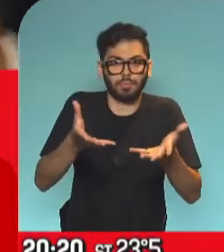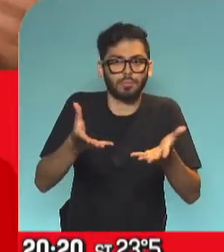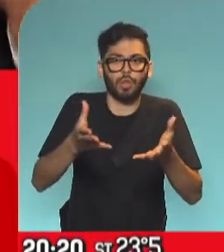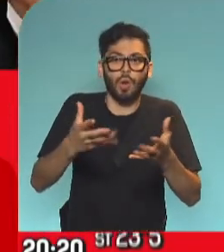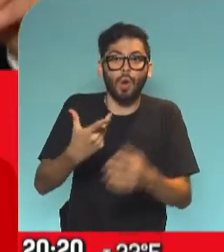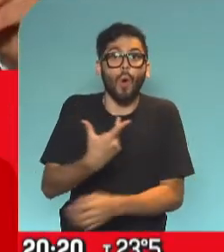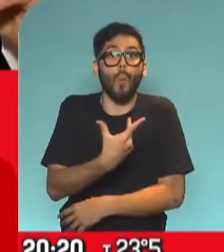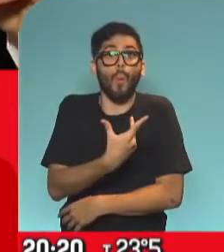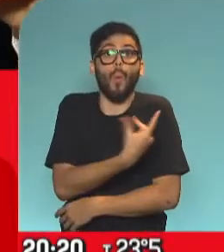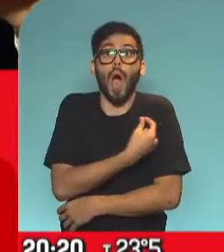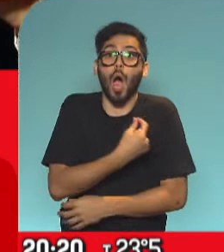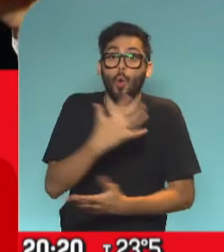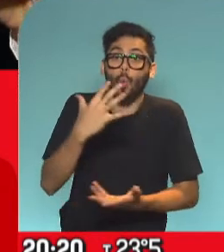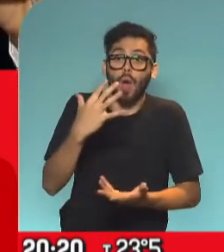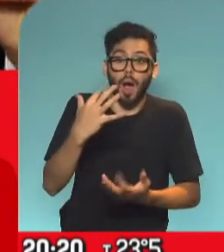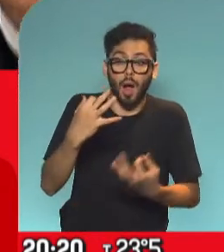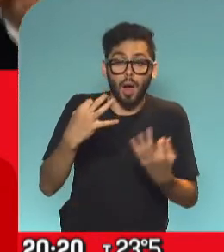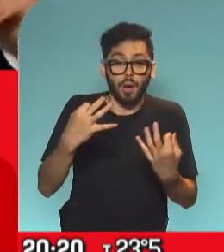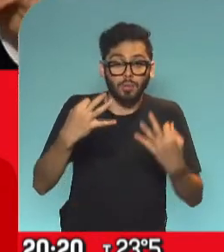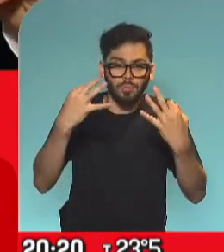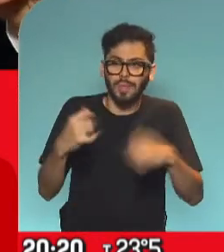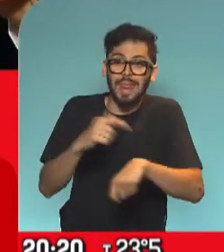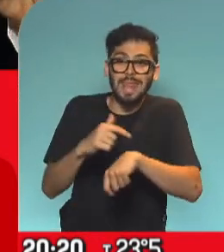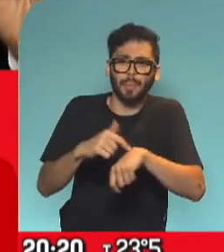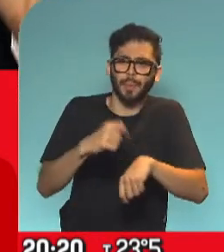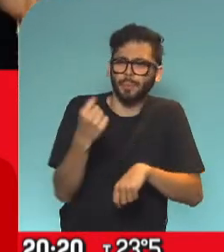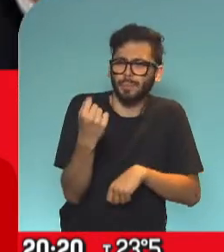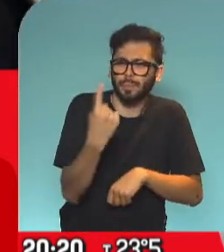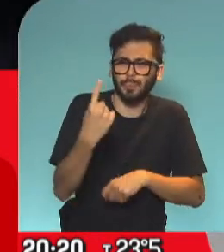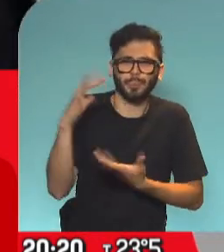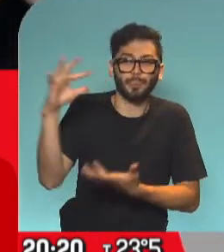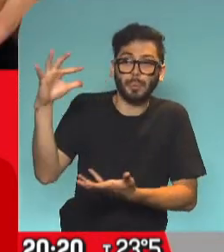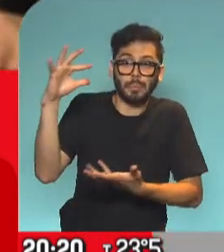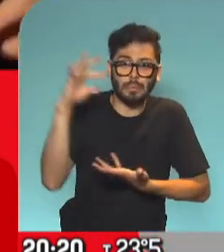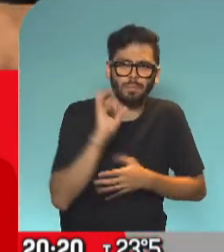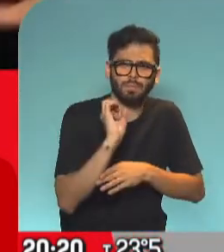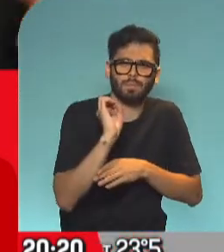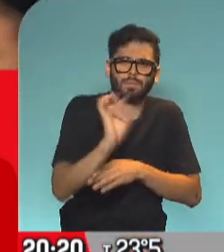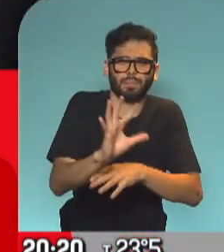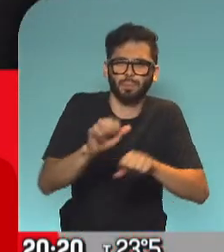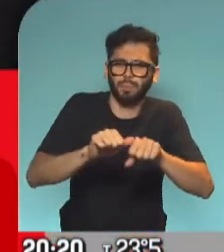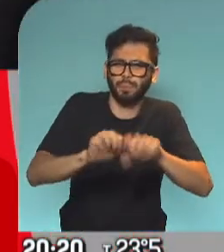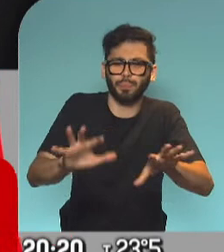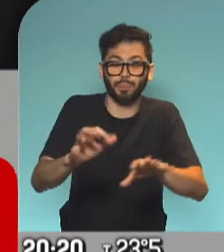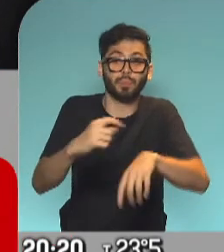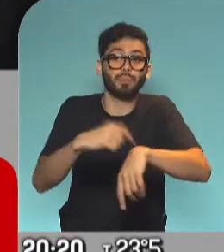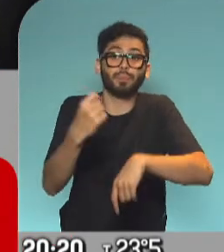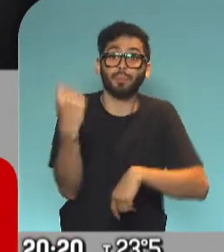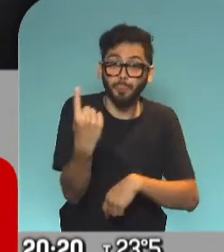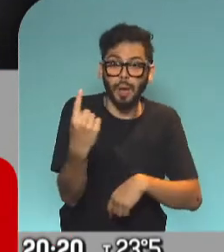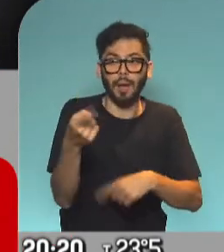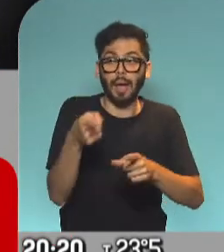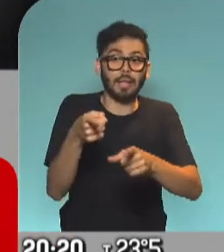que la vacuna esté en el menor tiempo posible y que llegue a la mayor cantidad de argentinos posible en el menor tiempo posible, que es lo que